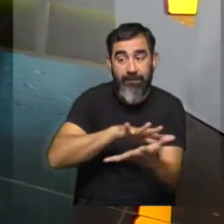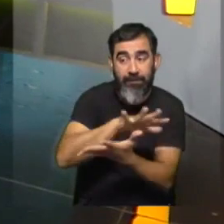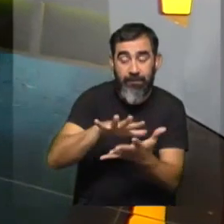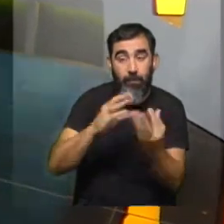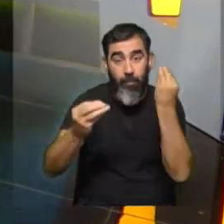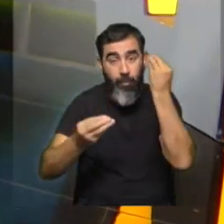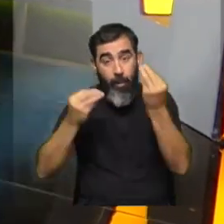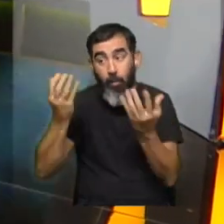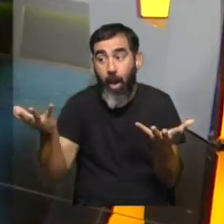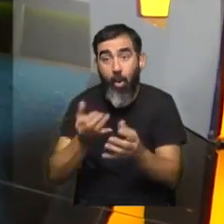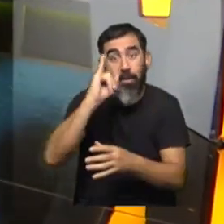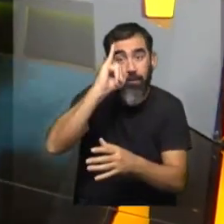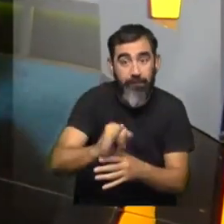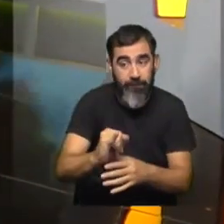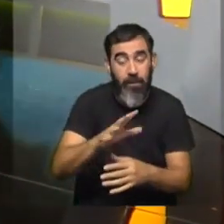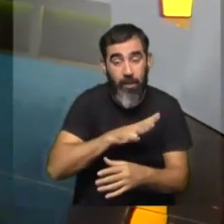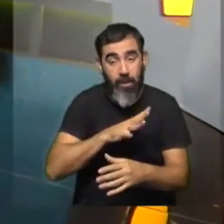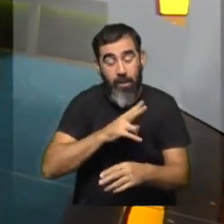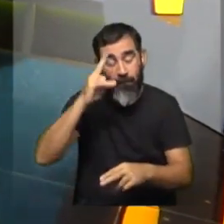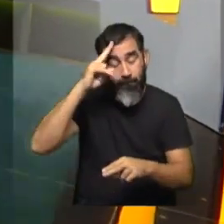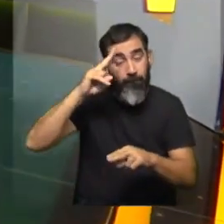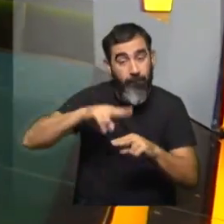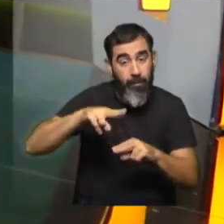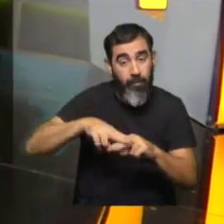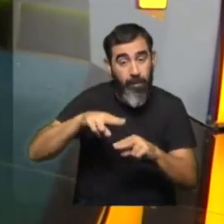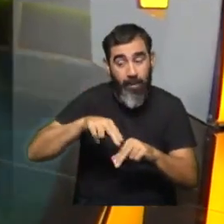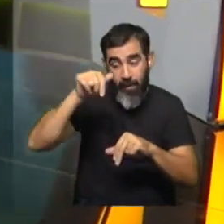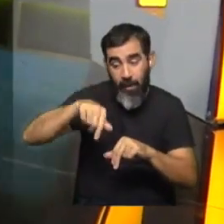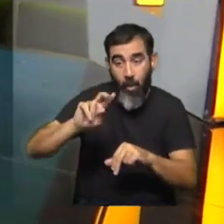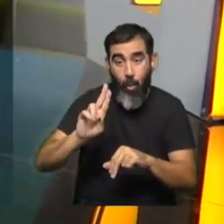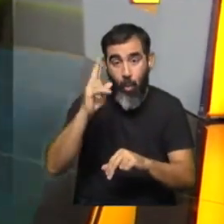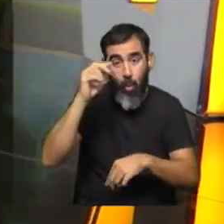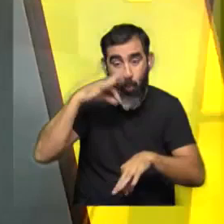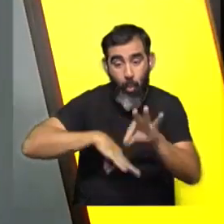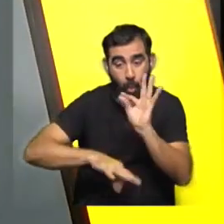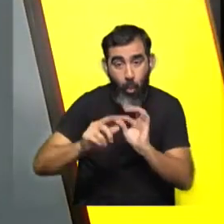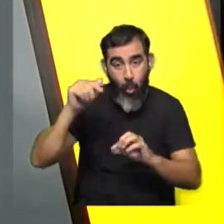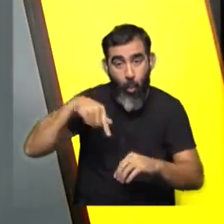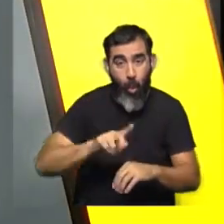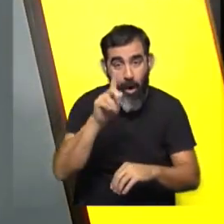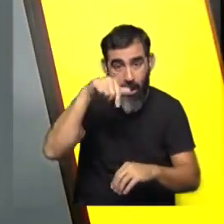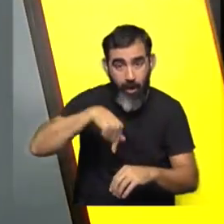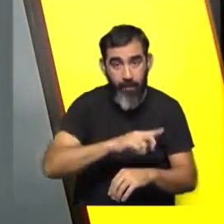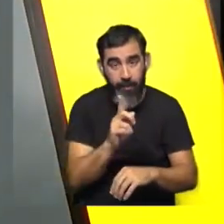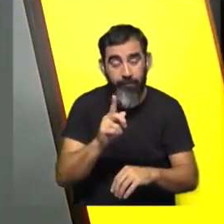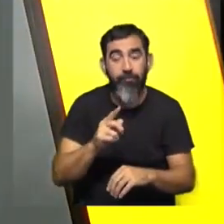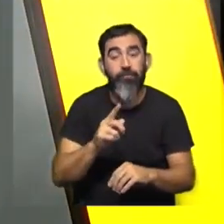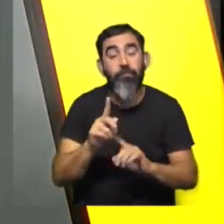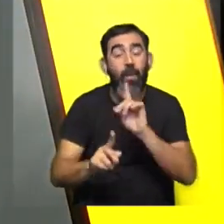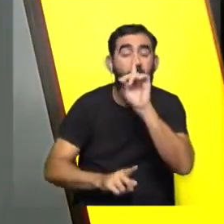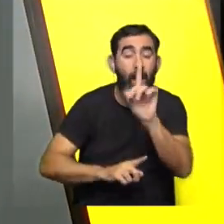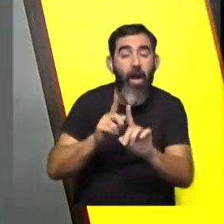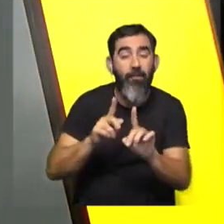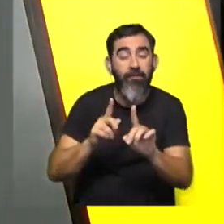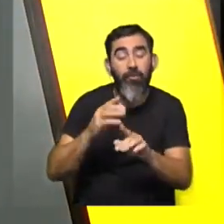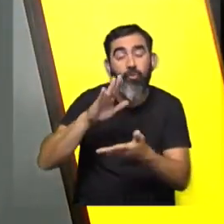tanta preocupación como ahora, donde tenemos, como decías antes, casos ya autóctonos de chikungunya. Es verdad, siempre nosotros muchas veces hacemos en Sobre